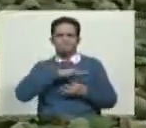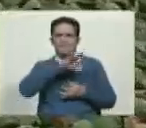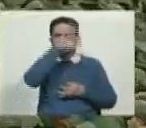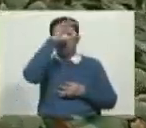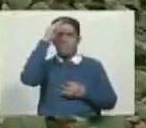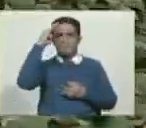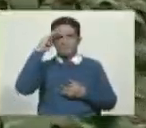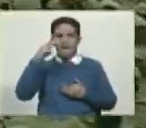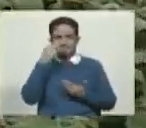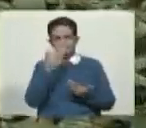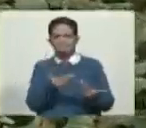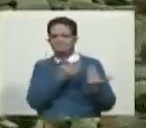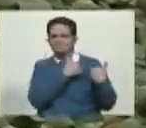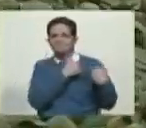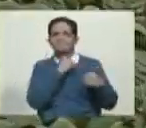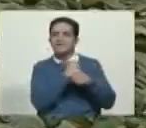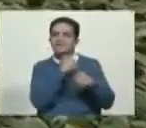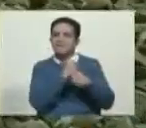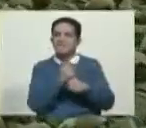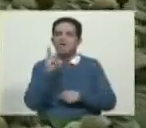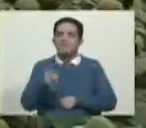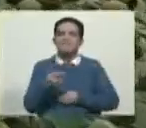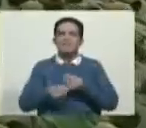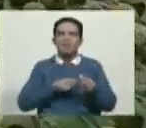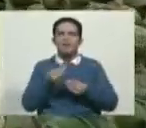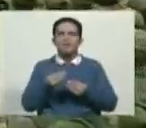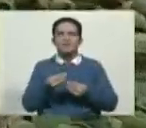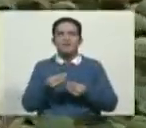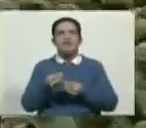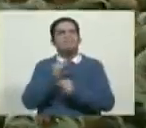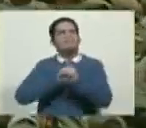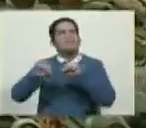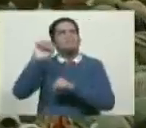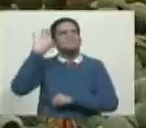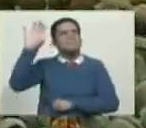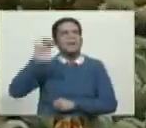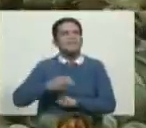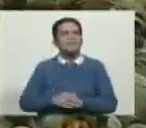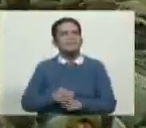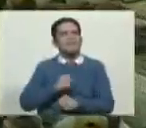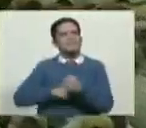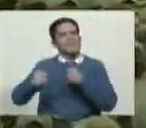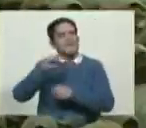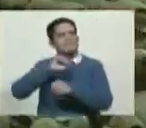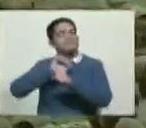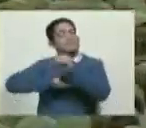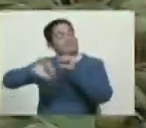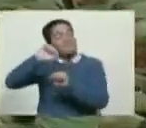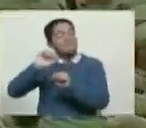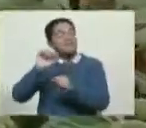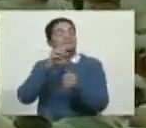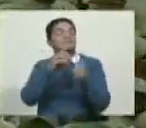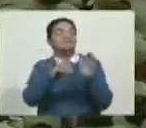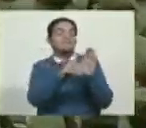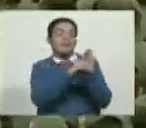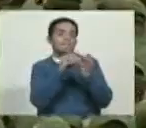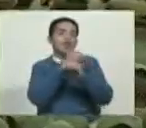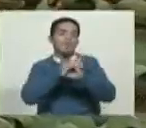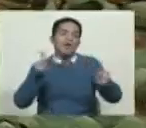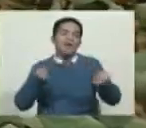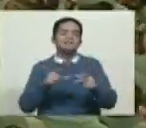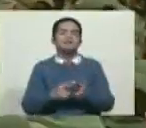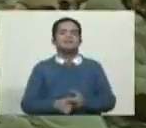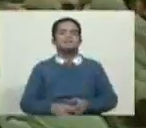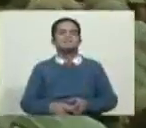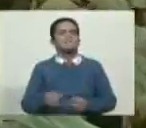tarea constitucional que nos corresponde: defender su patria, defender nuestra democracia, defender la Constitución, defender